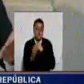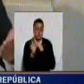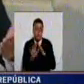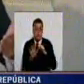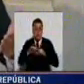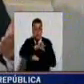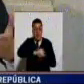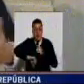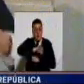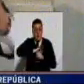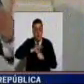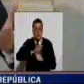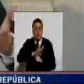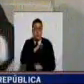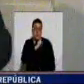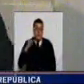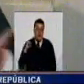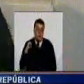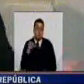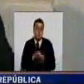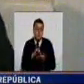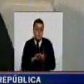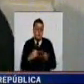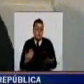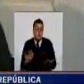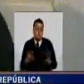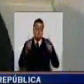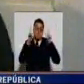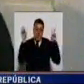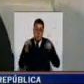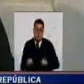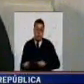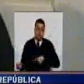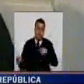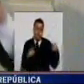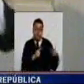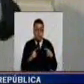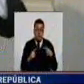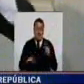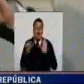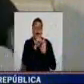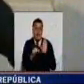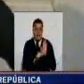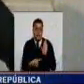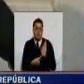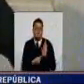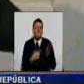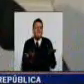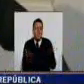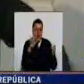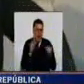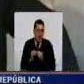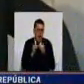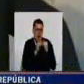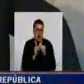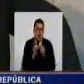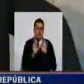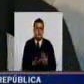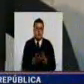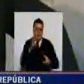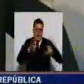para estas privatizaciones que obviamente tenía que ver con este debate, y el artículo lo perdimos en la conciliación con la